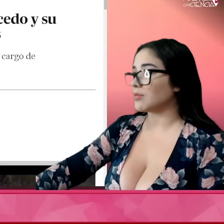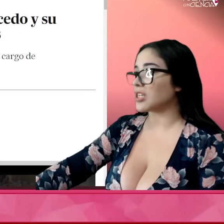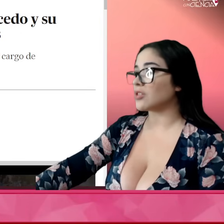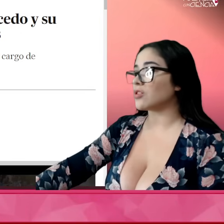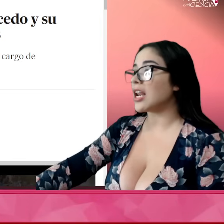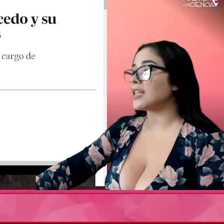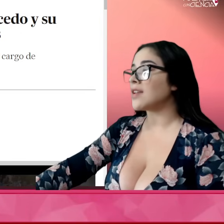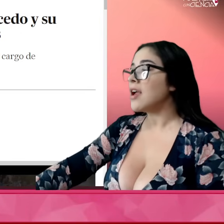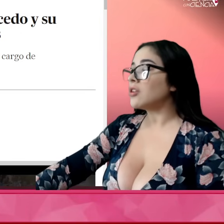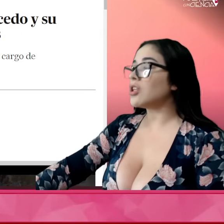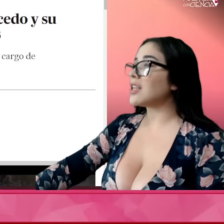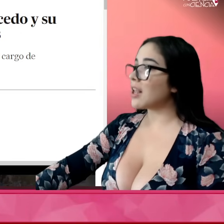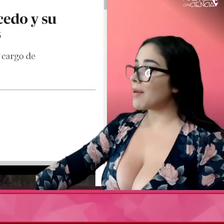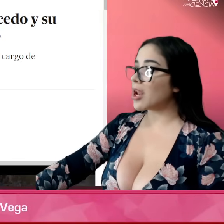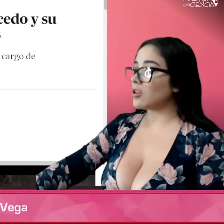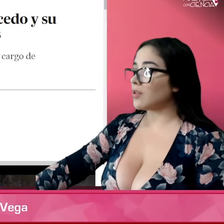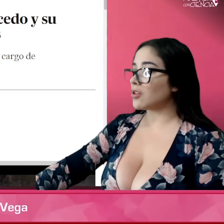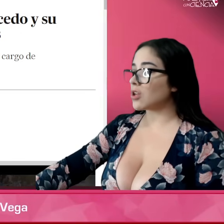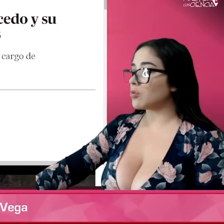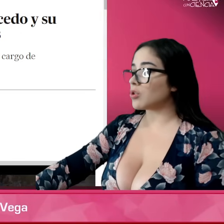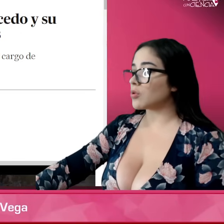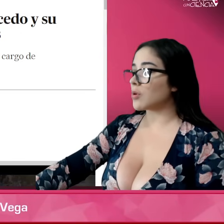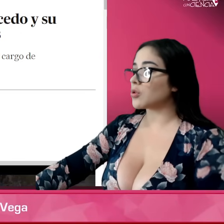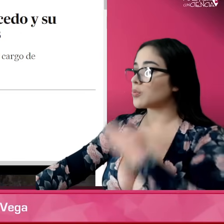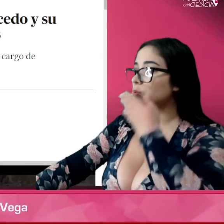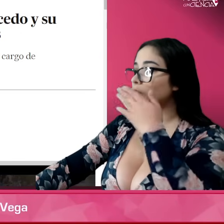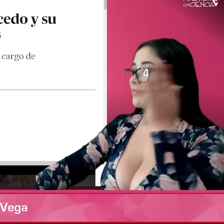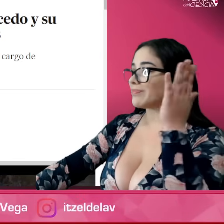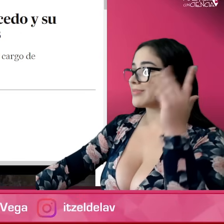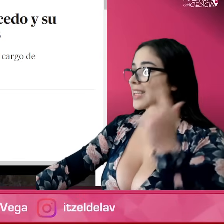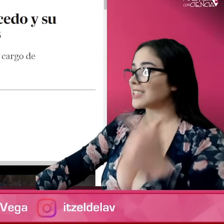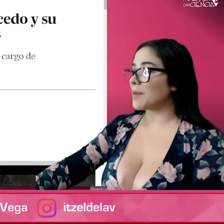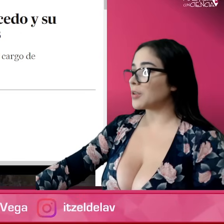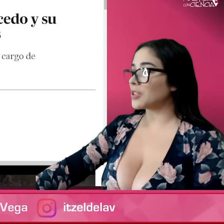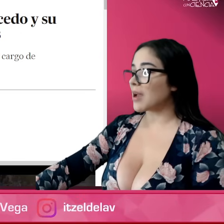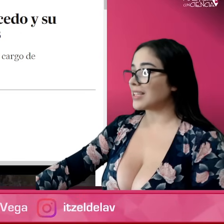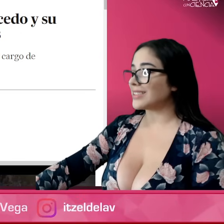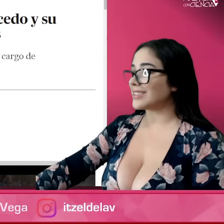seguirme a través de mis redes sociales. Soy Excel de la Vega y no te veo, los quiero muchísimo, nos vemos. Hasta la próxima.